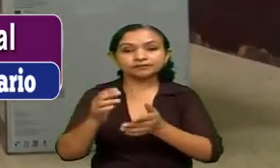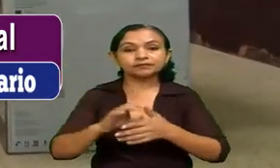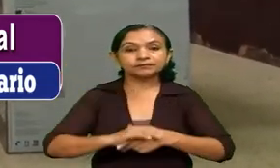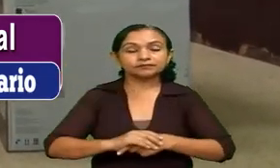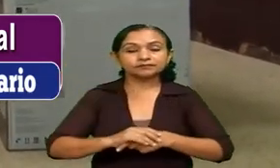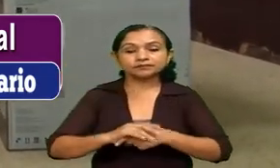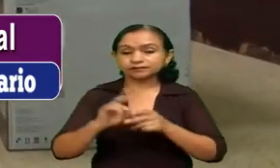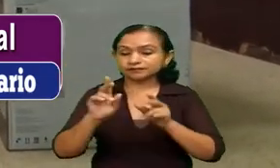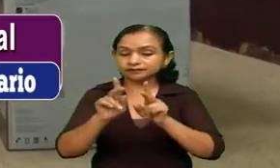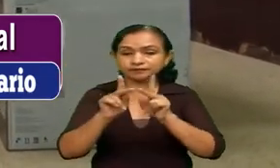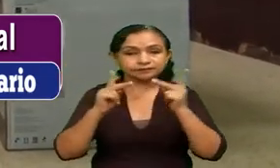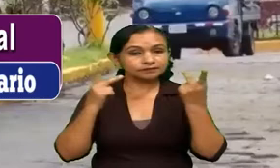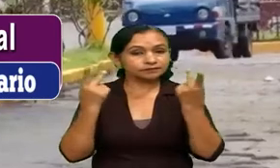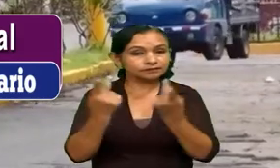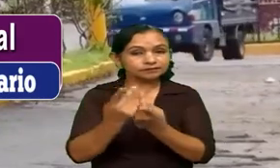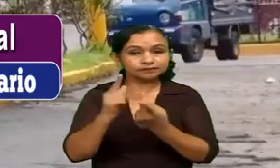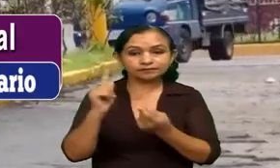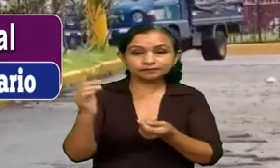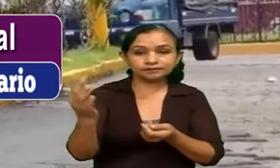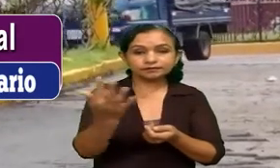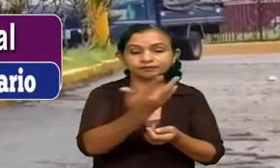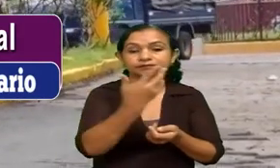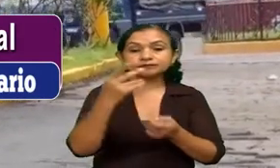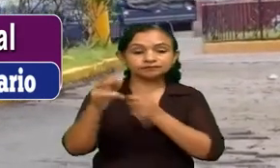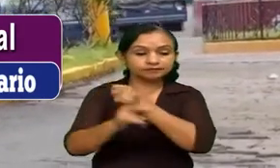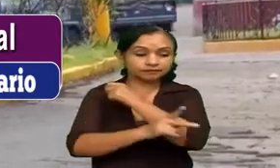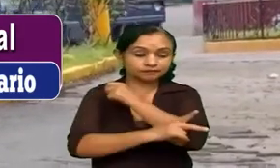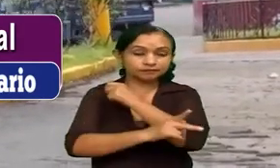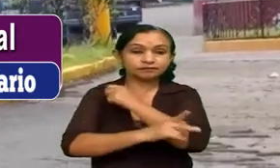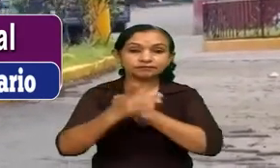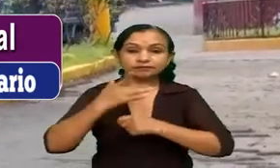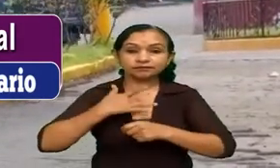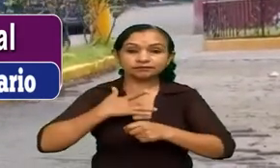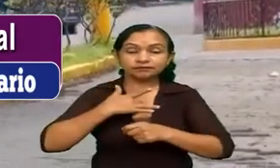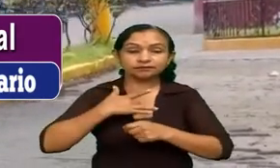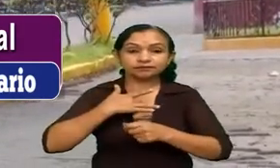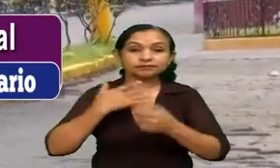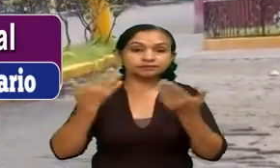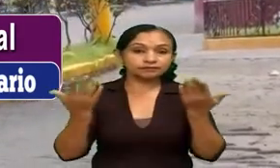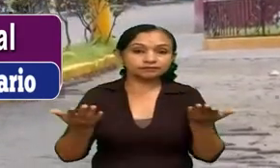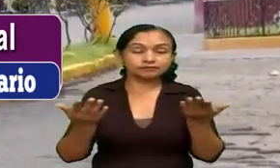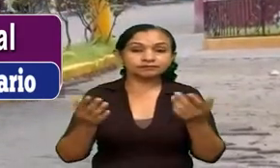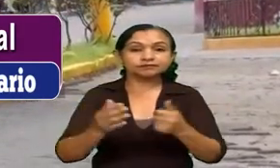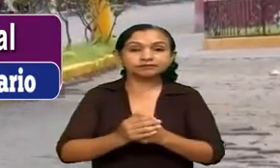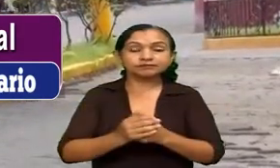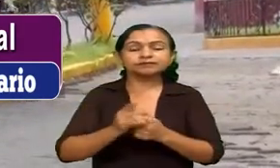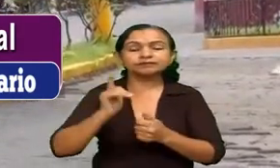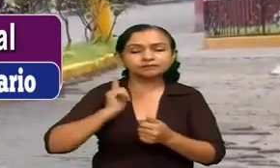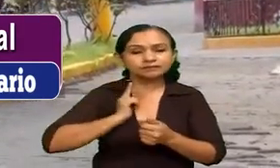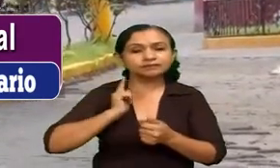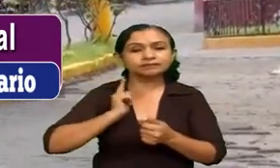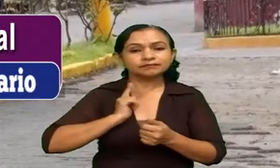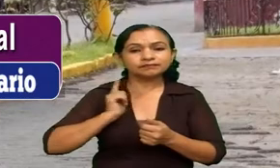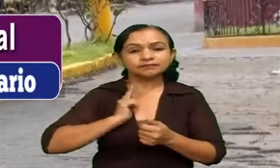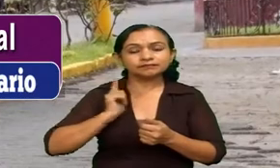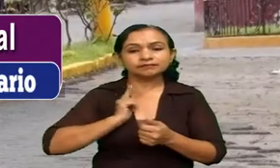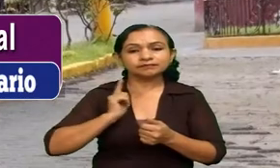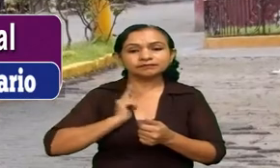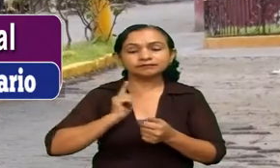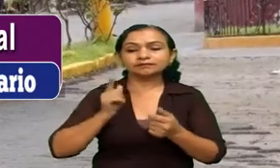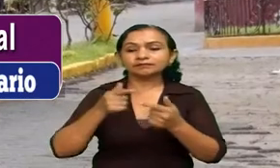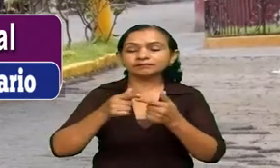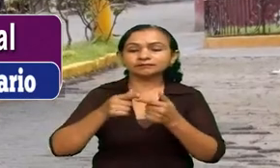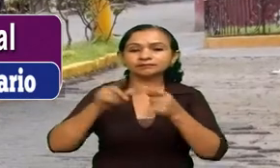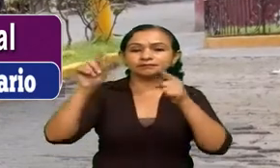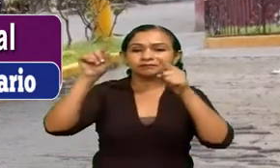al pueblo, a lo que nuestro país requiere. Claro, ¿verdad?, las demandas del pueblo. Entonces, hemos cumplido en tender fibra